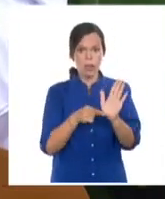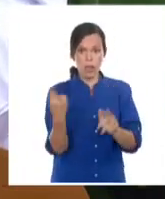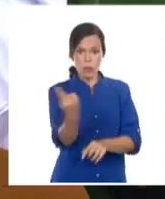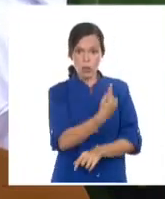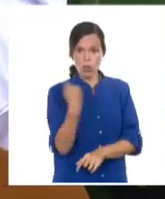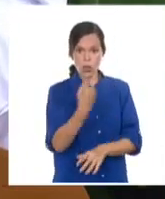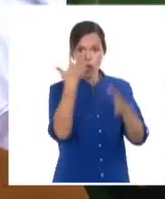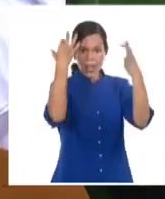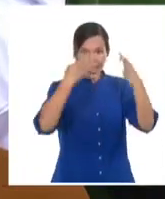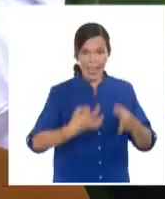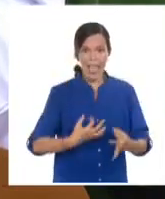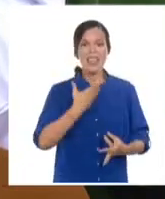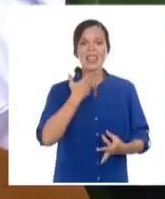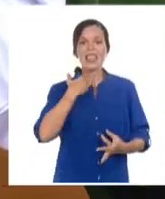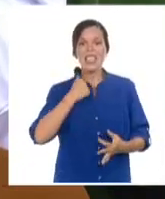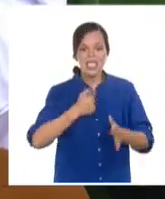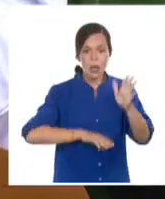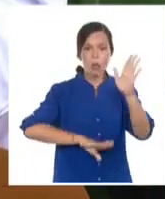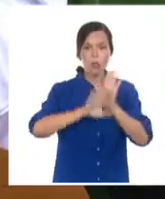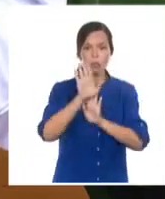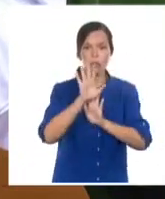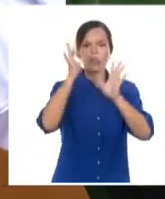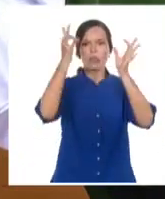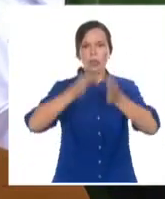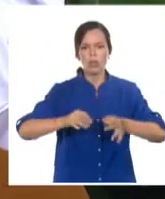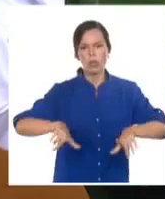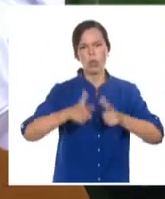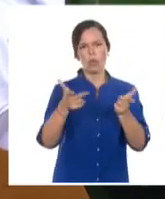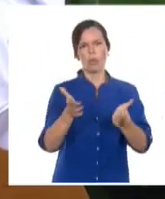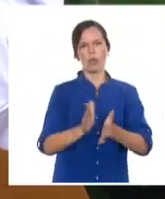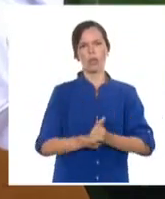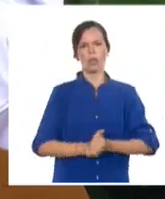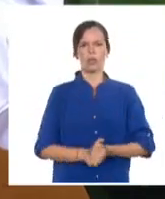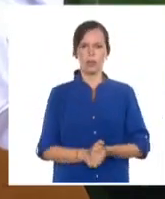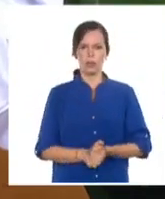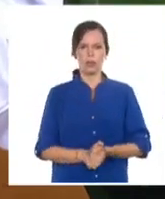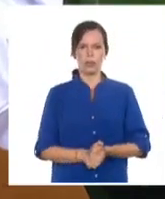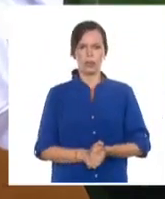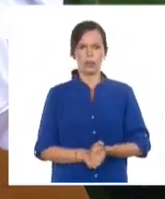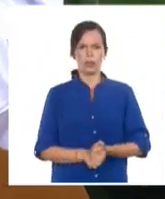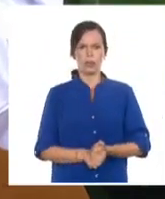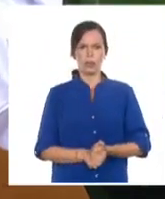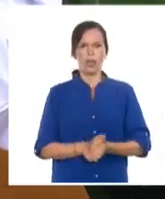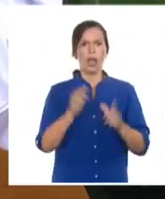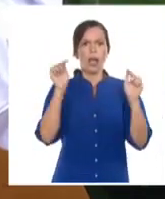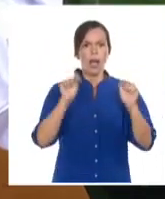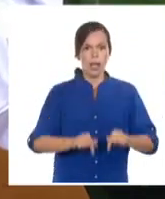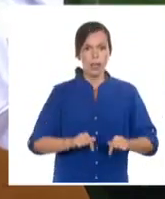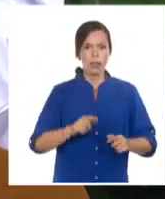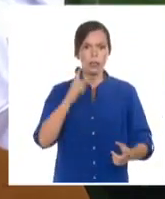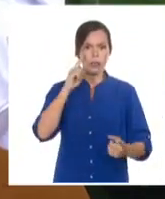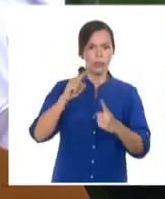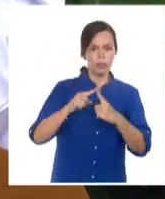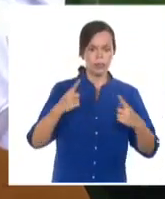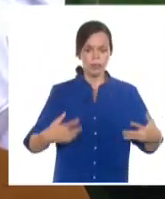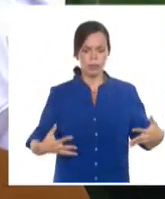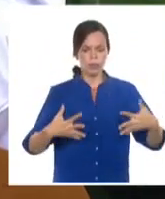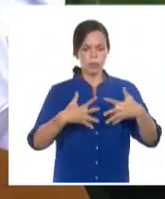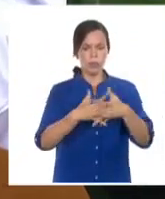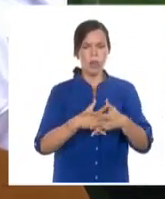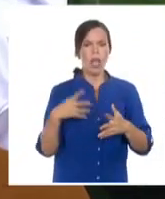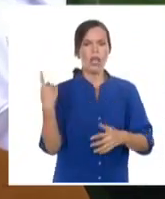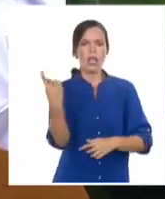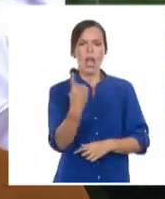lograrlo frente a estas amenazas y desafíos de todo tipo la unidad nacional y la fortaleza política